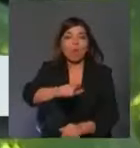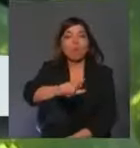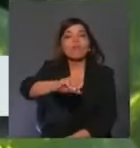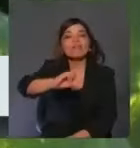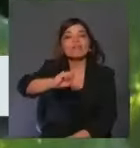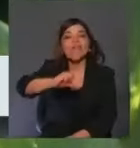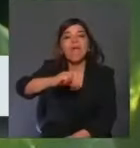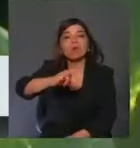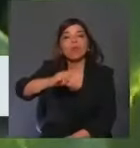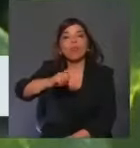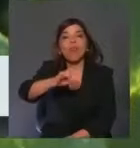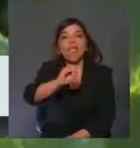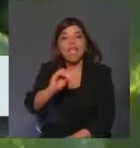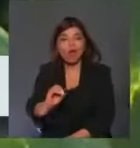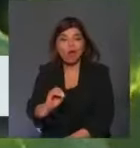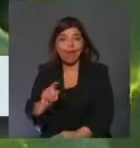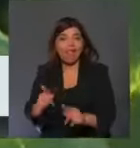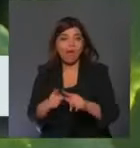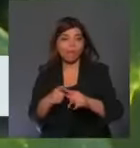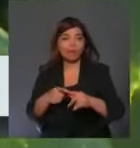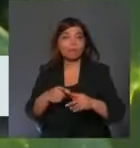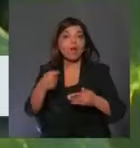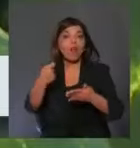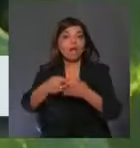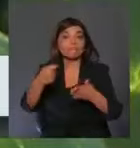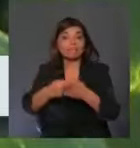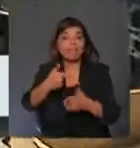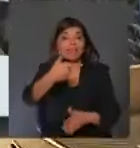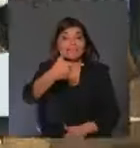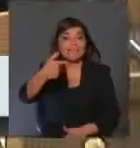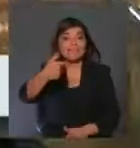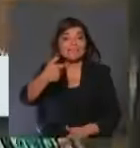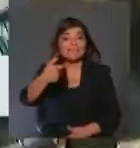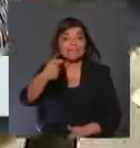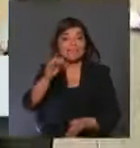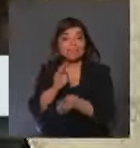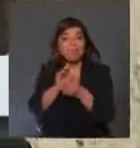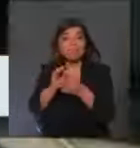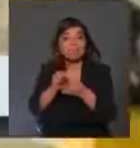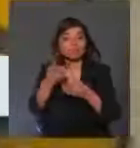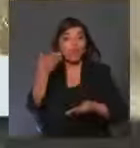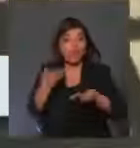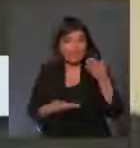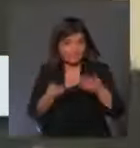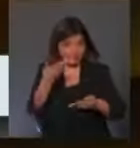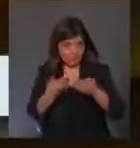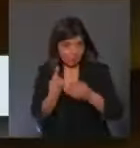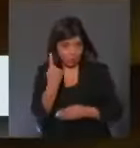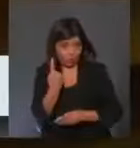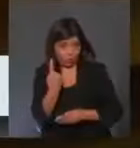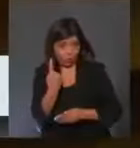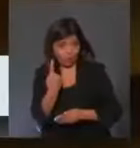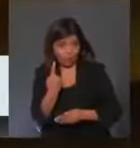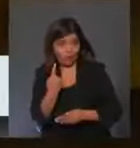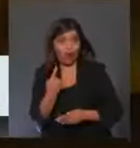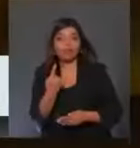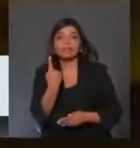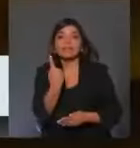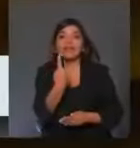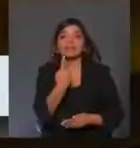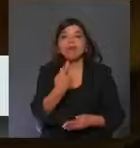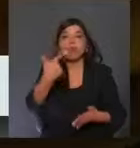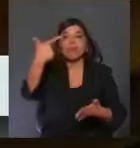primeras de la temporada las vende a 700 pesos el kilo hicimos la prueba con tres sandías en promedio cada una cuesta 7000